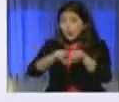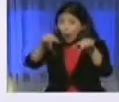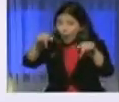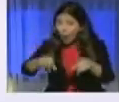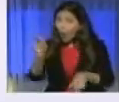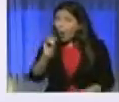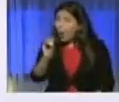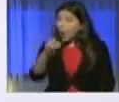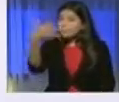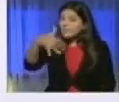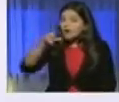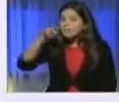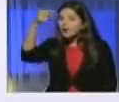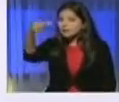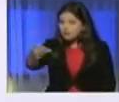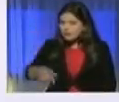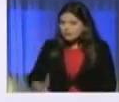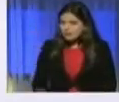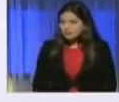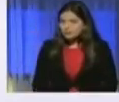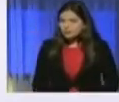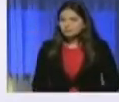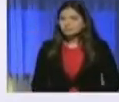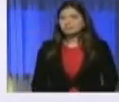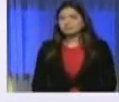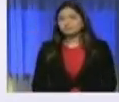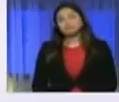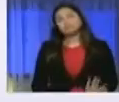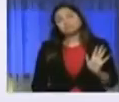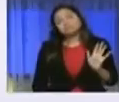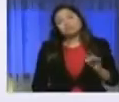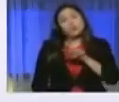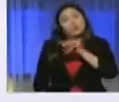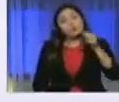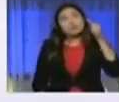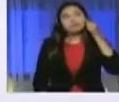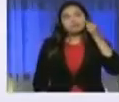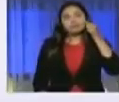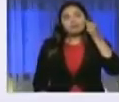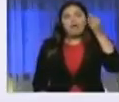costara lo mismo mañana. Hagan un ejercicio.